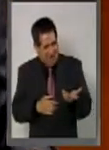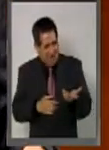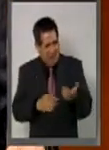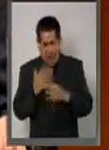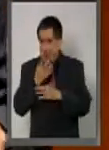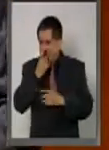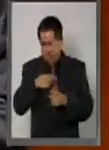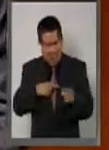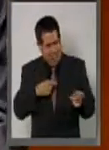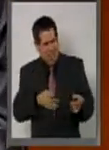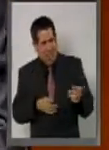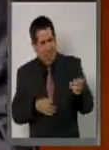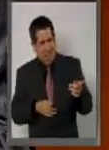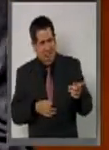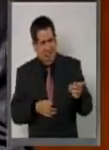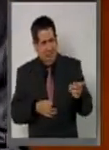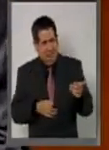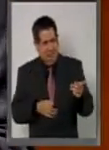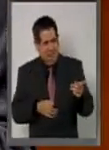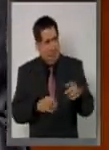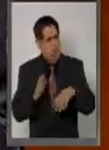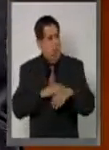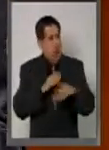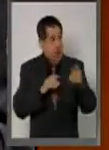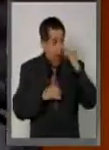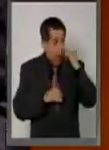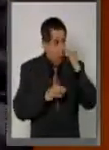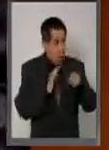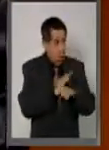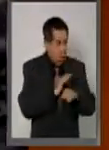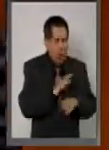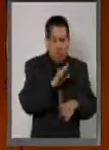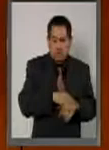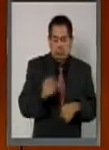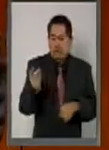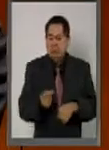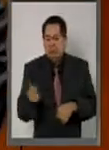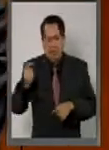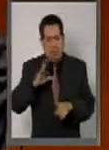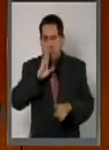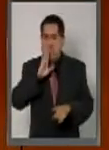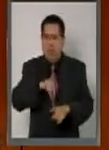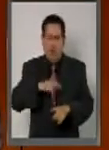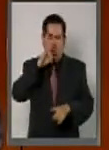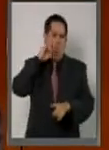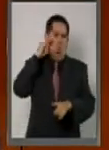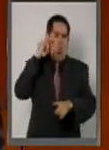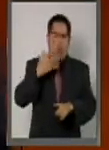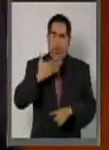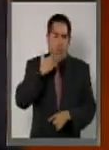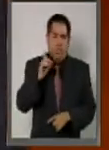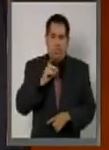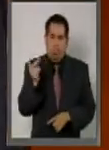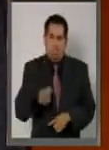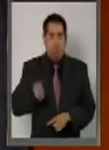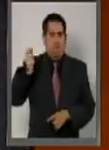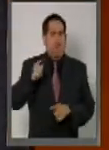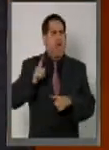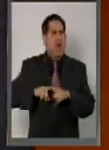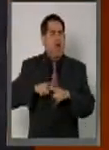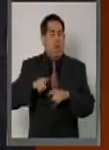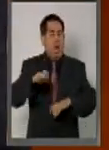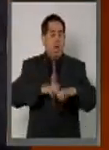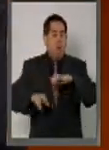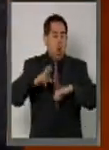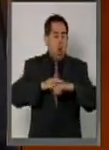dijeron, y por eso corrieron en mala manera, muy poco diplomático, al embajador